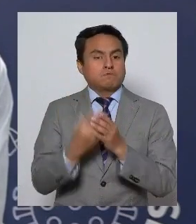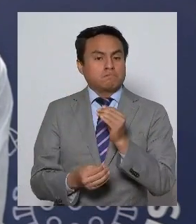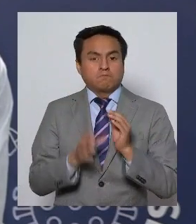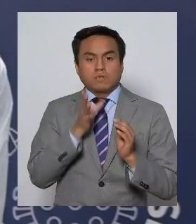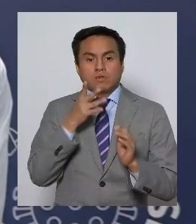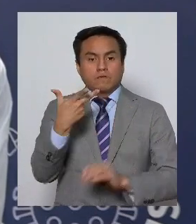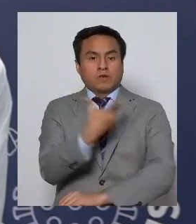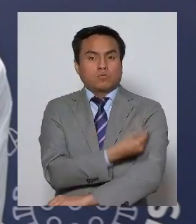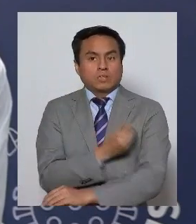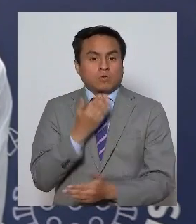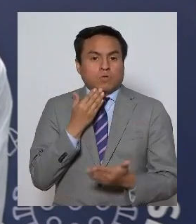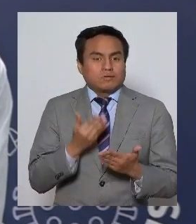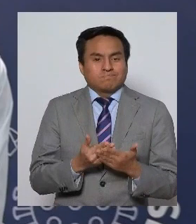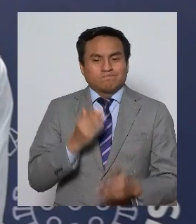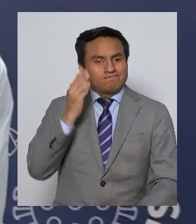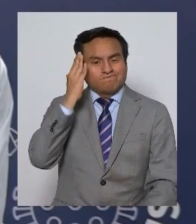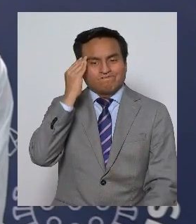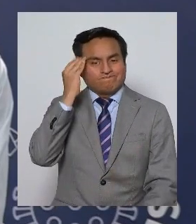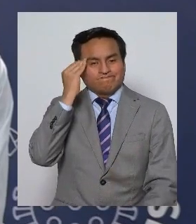una vacuna,